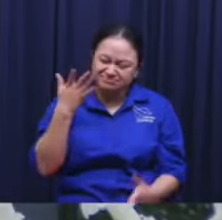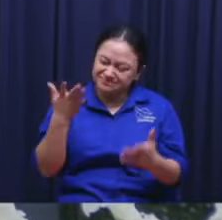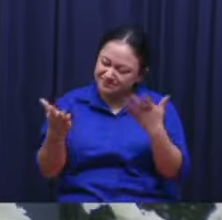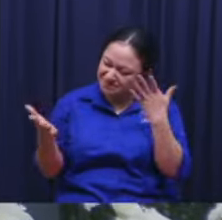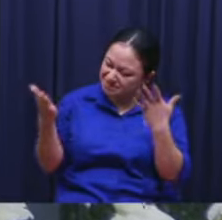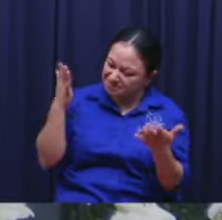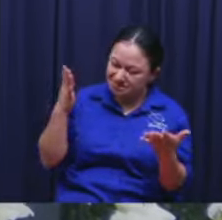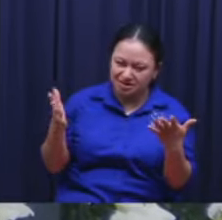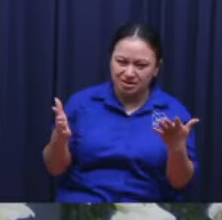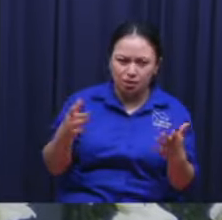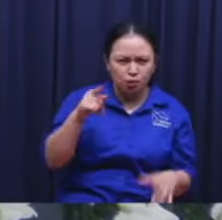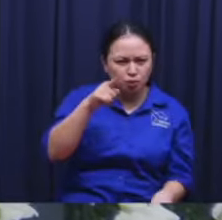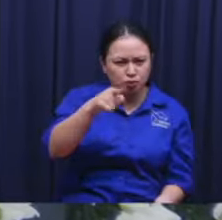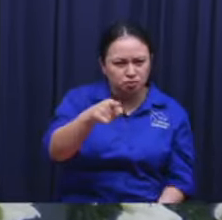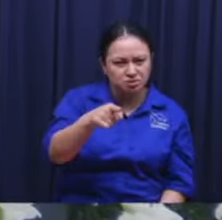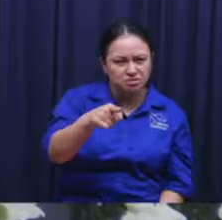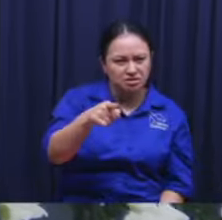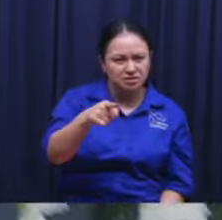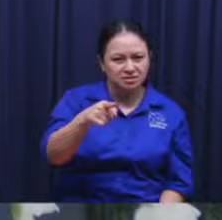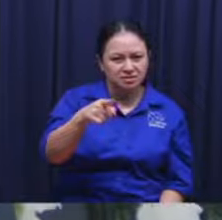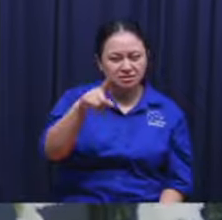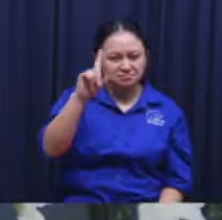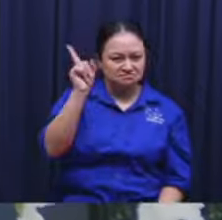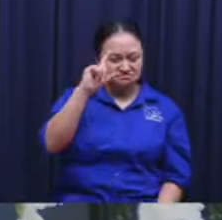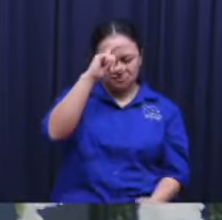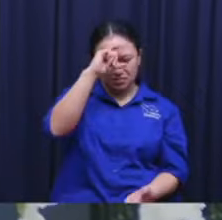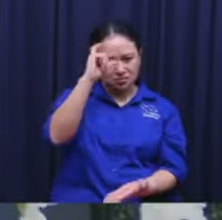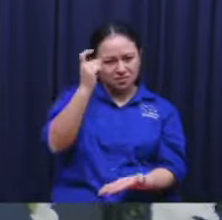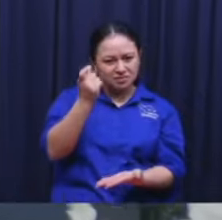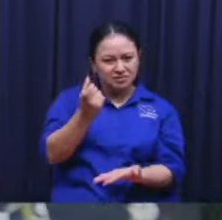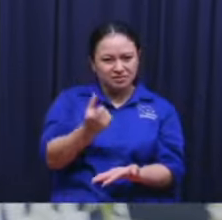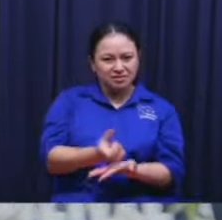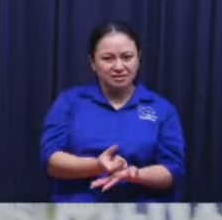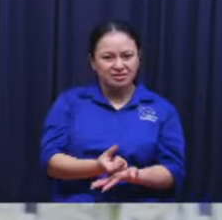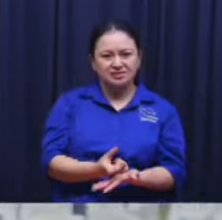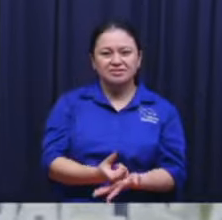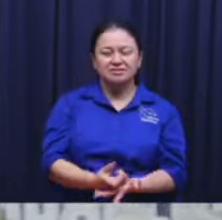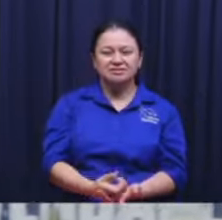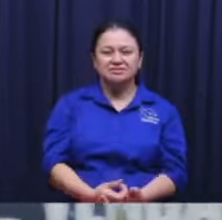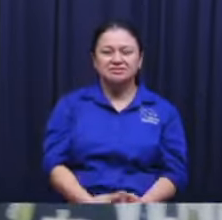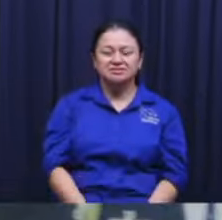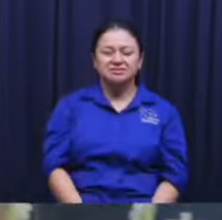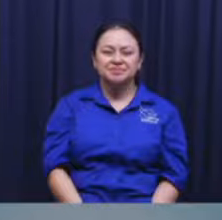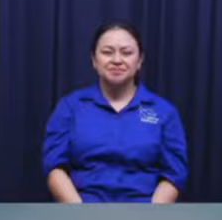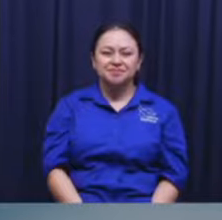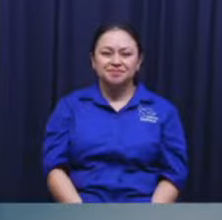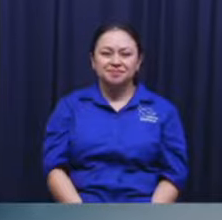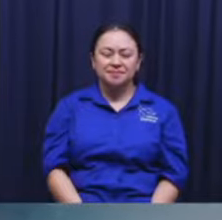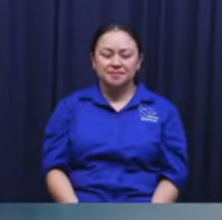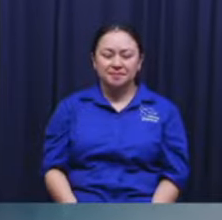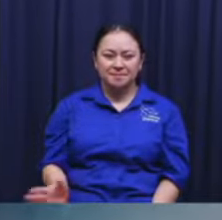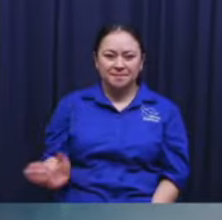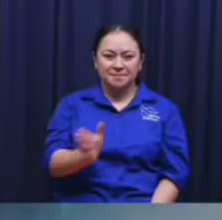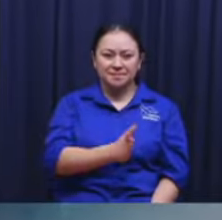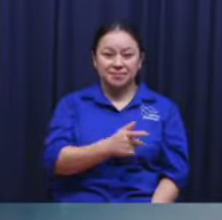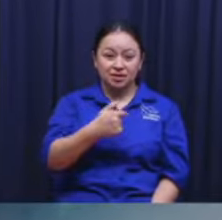Pero usted todavía está creyendo eso. Mire, Yo conocí de alguien